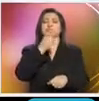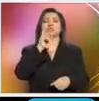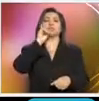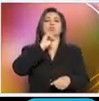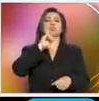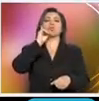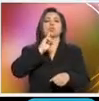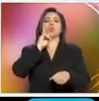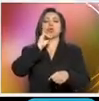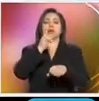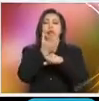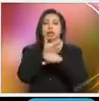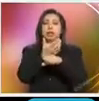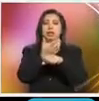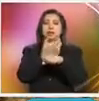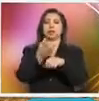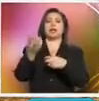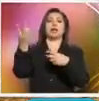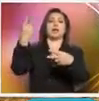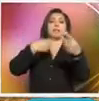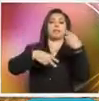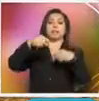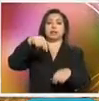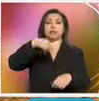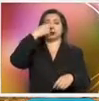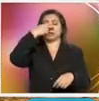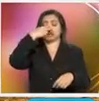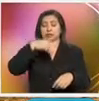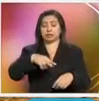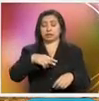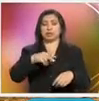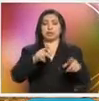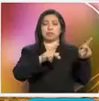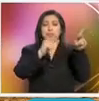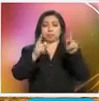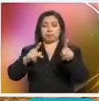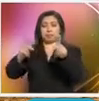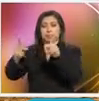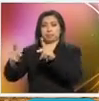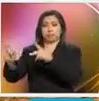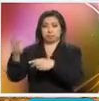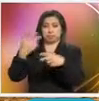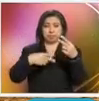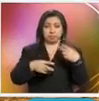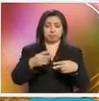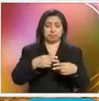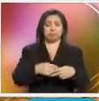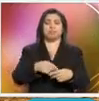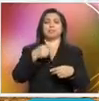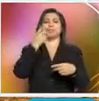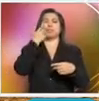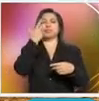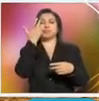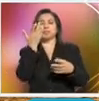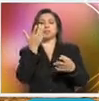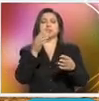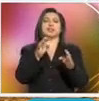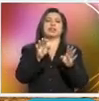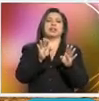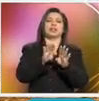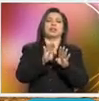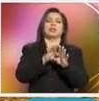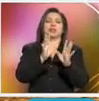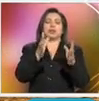tejana, viene a las playas mexicanas a encontrarse un poco consigo misma, trae una bronca ahí con su